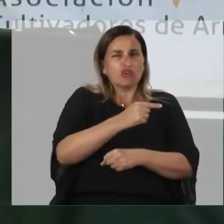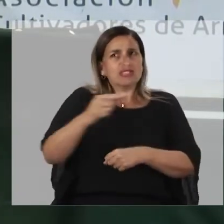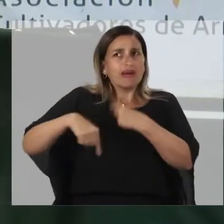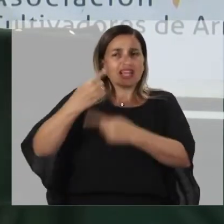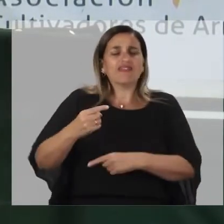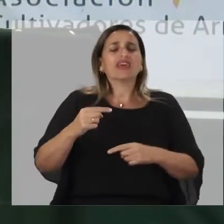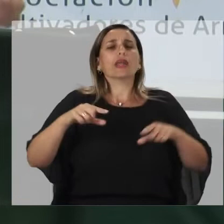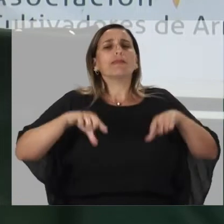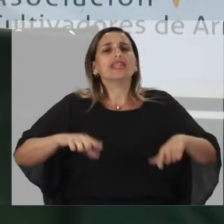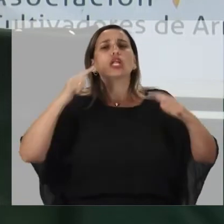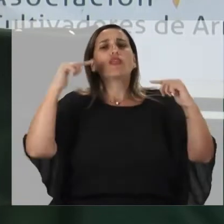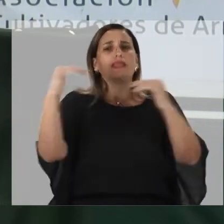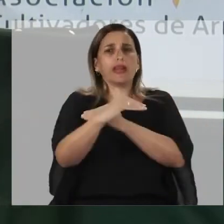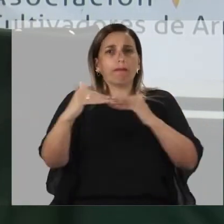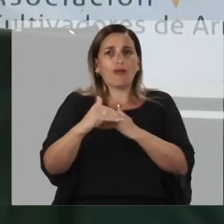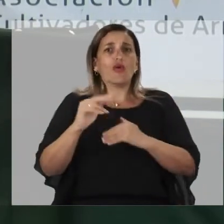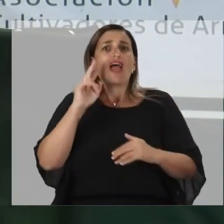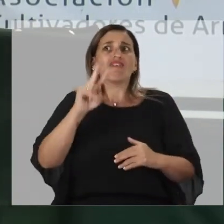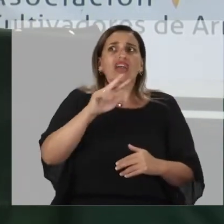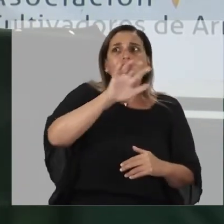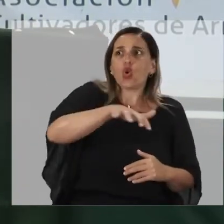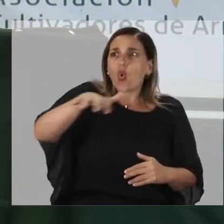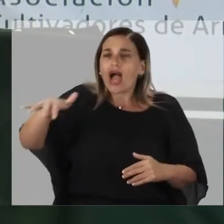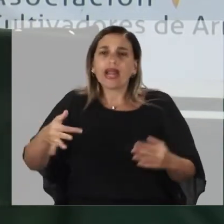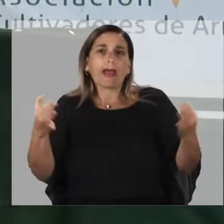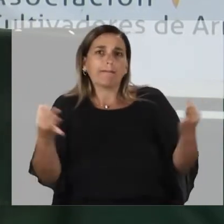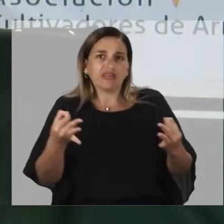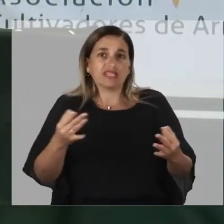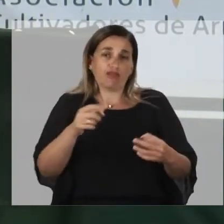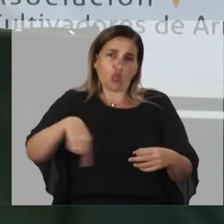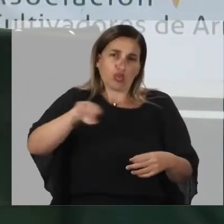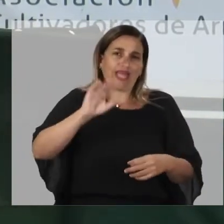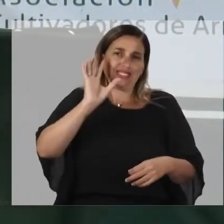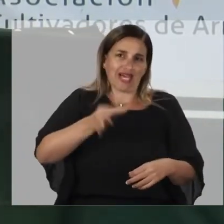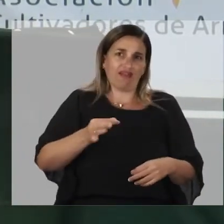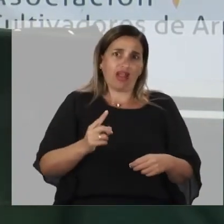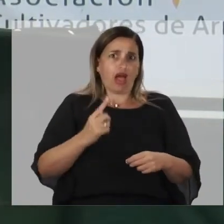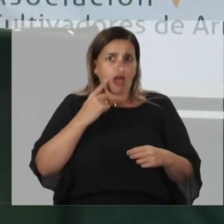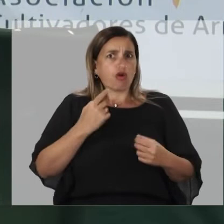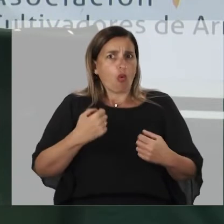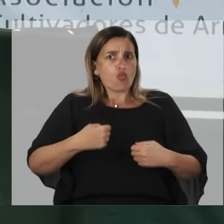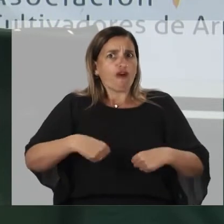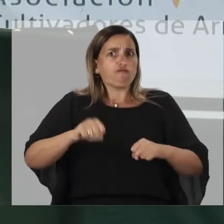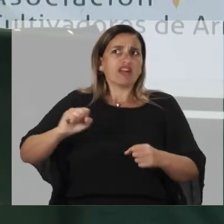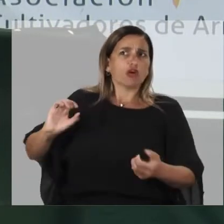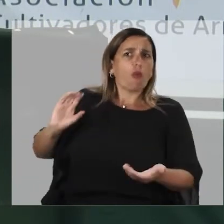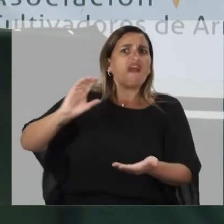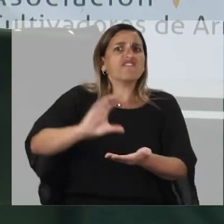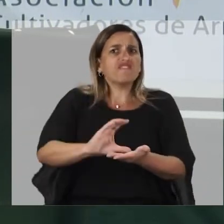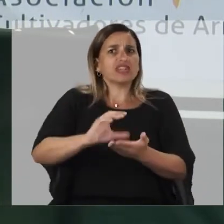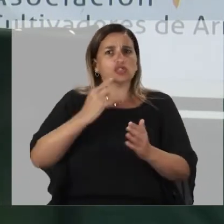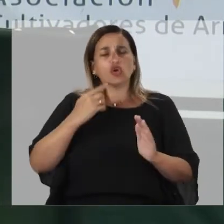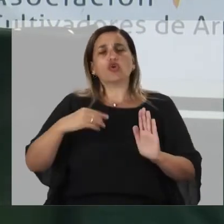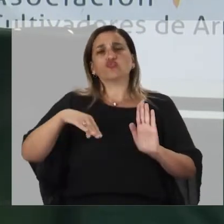o movida, pero la otra, el Ministerio de Transporte, vea los ejes, vea los lugares, saben bien que hay una